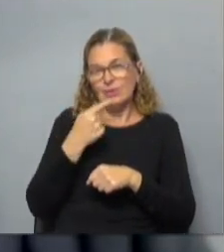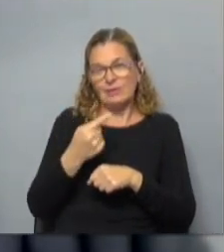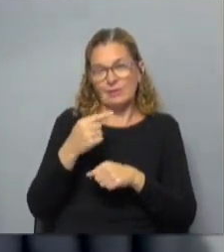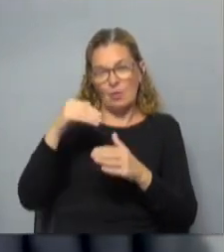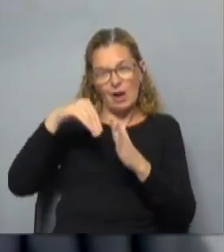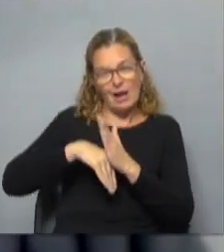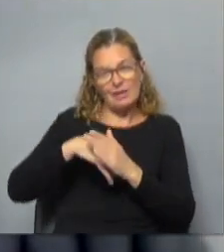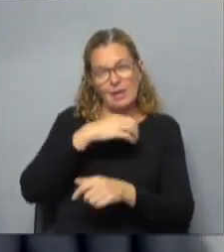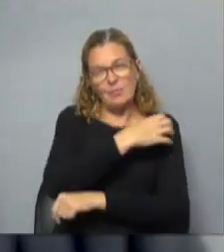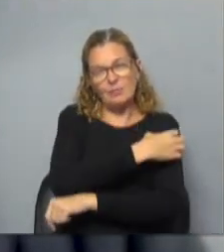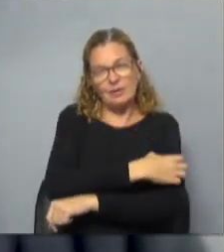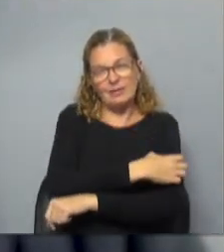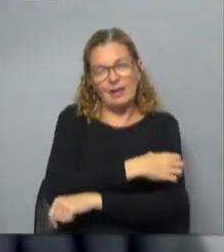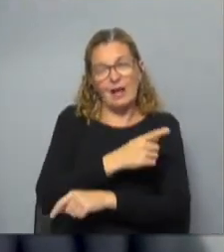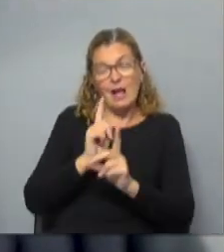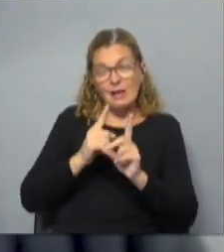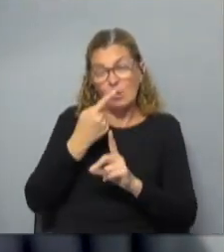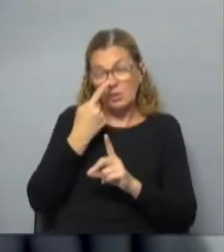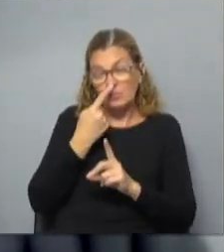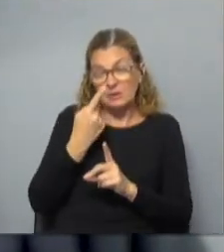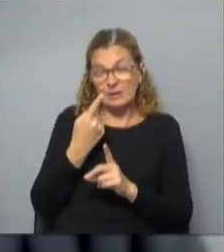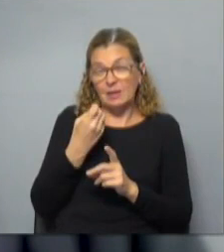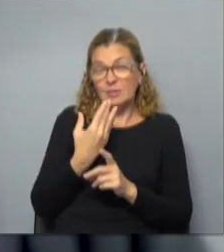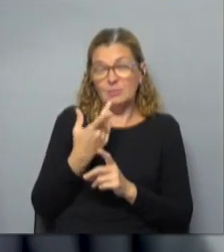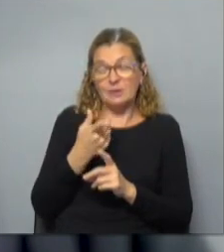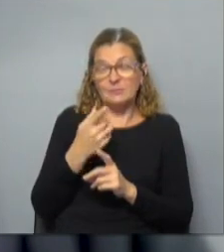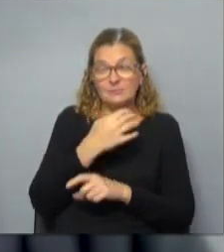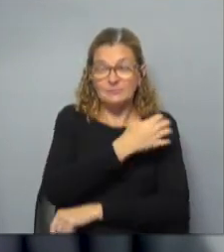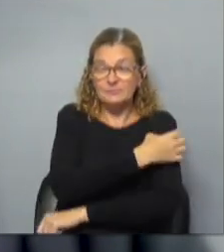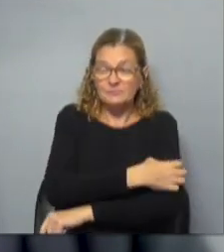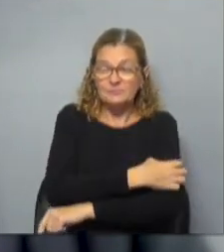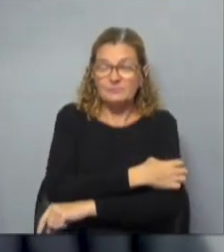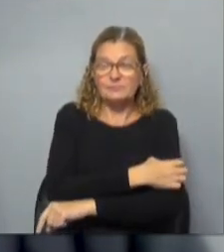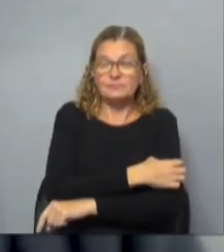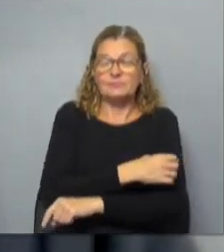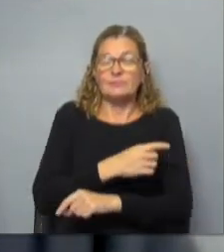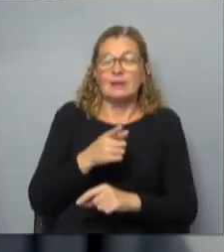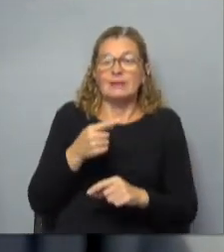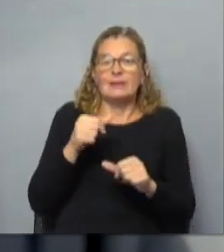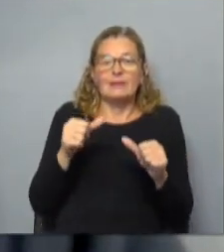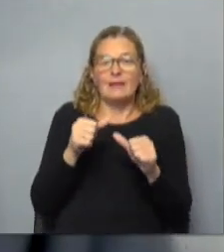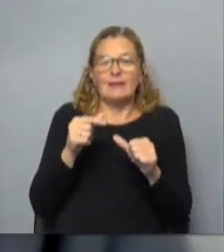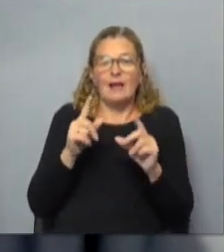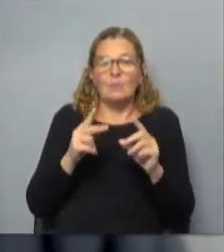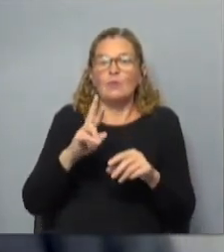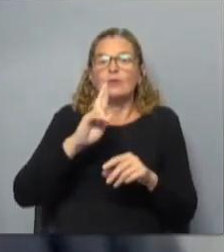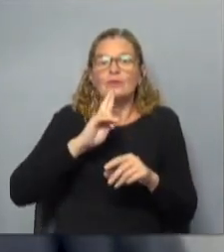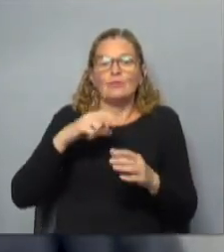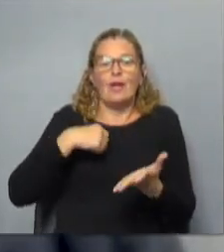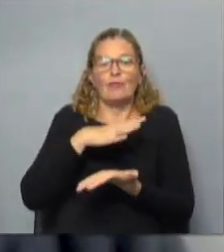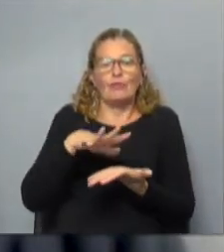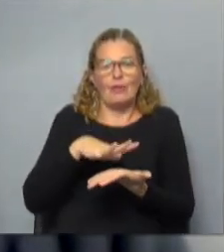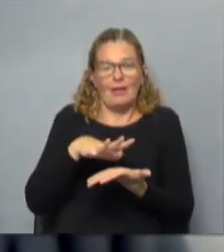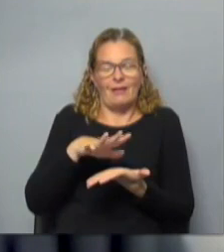caída de la pobreza hay otra dimensión que es interesante porque la pobreza opera es un resultado social